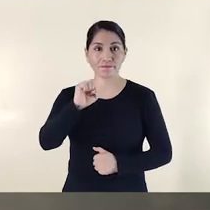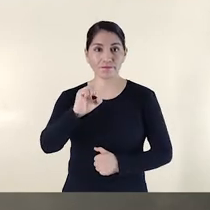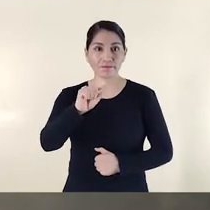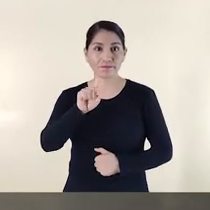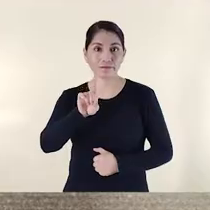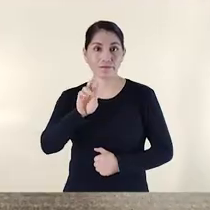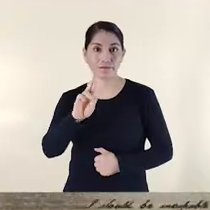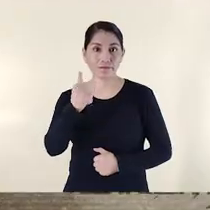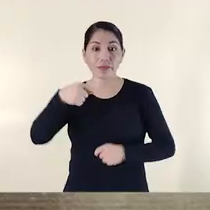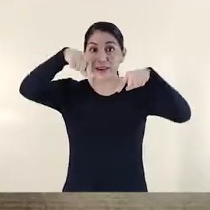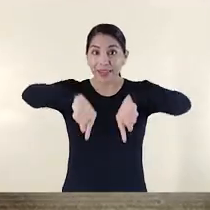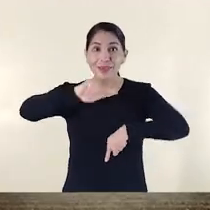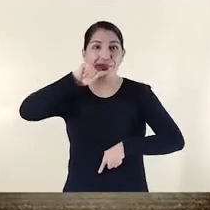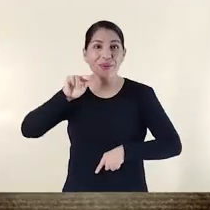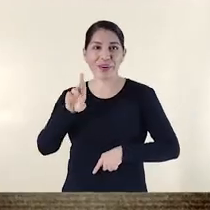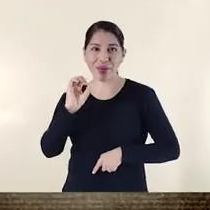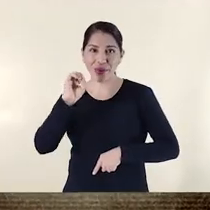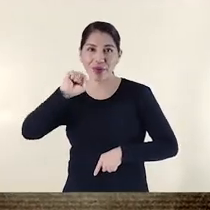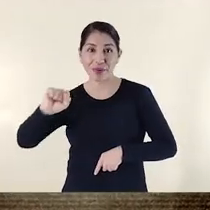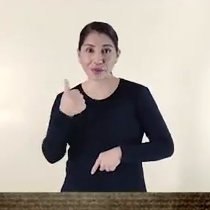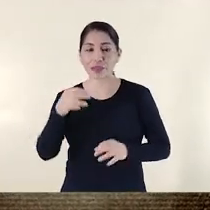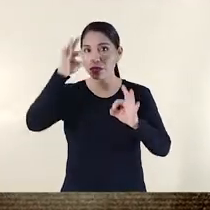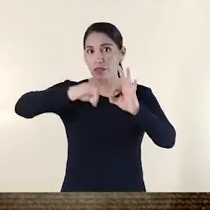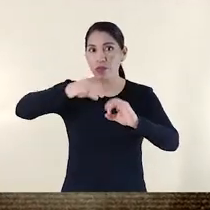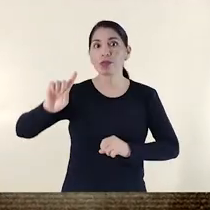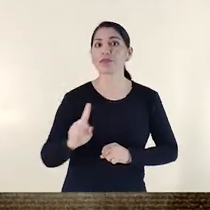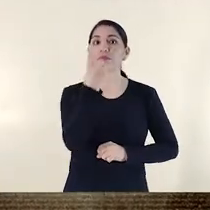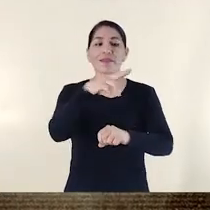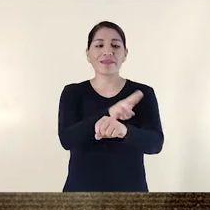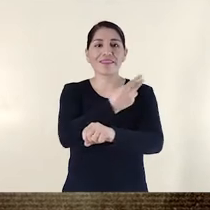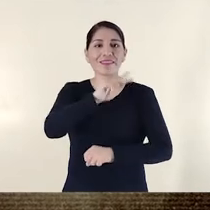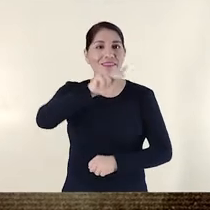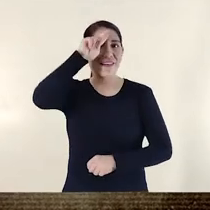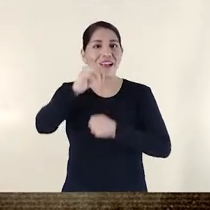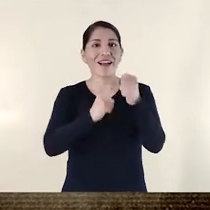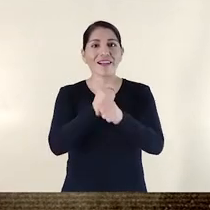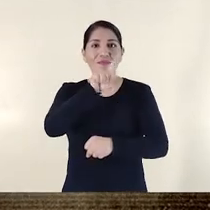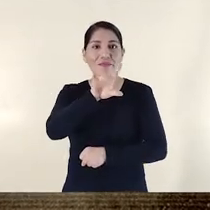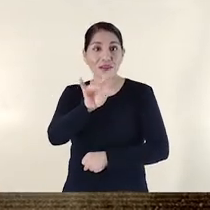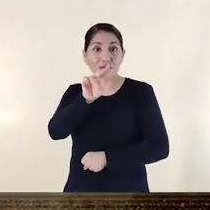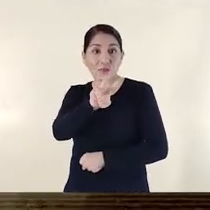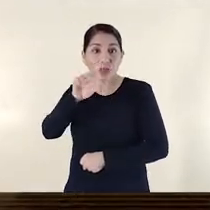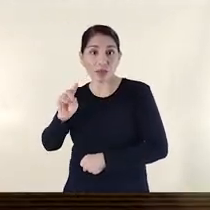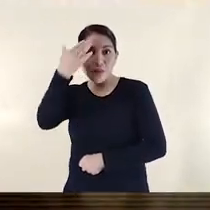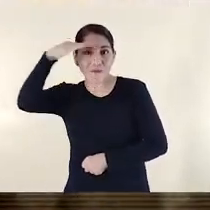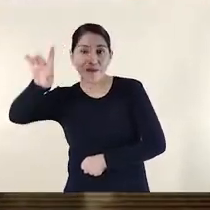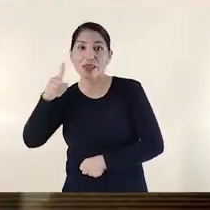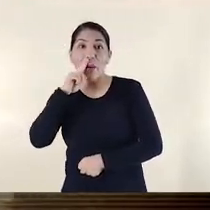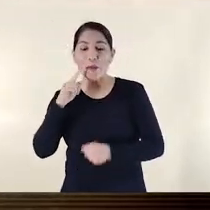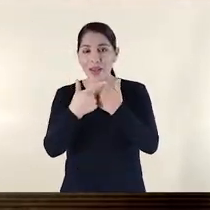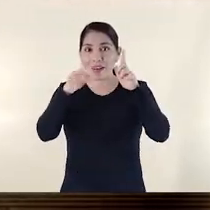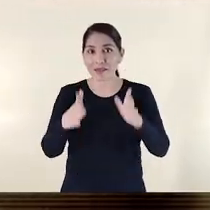Teatro Segura. Aquí Rosa Merino interpretó por primera vez el himno nacional del Perú en 1821